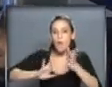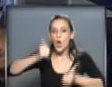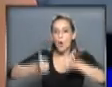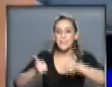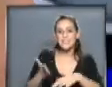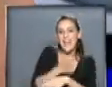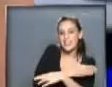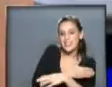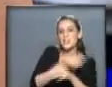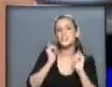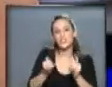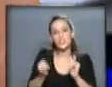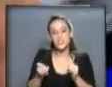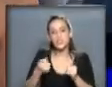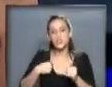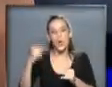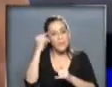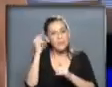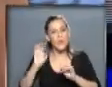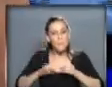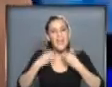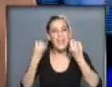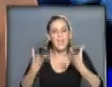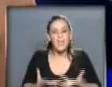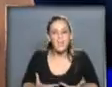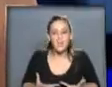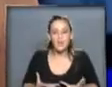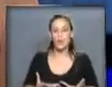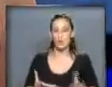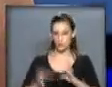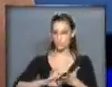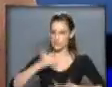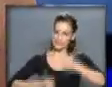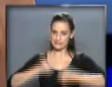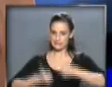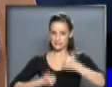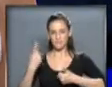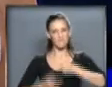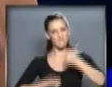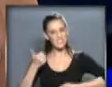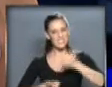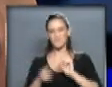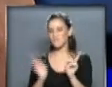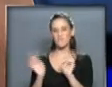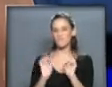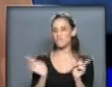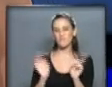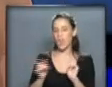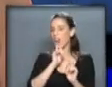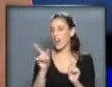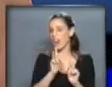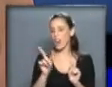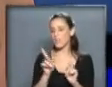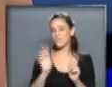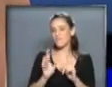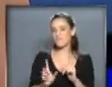el entrenamiento de boxeo, insisto, es uno de los mejores, sino el más completo de todos, pero como competencia no me gusta tanto, menos